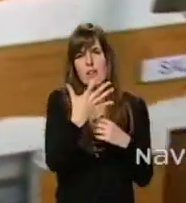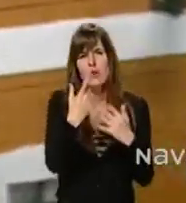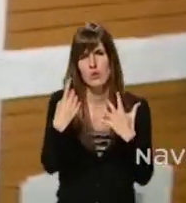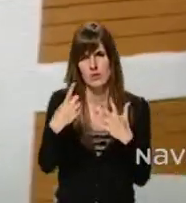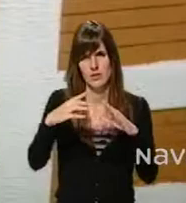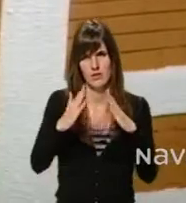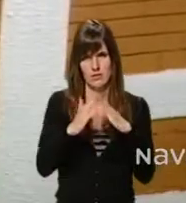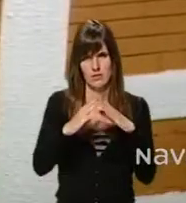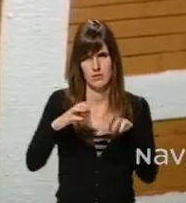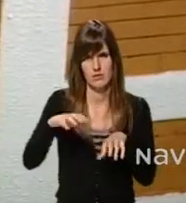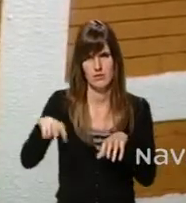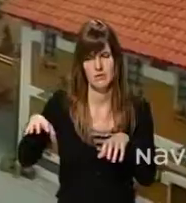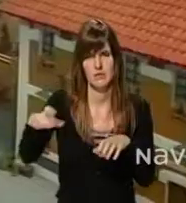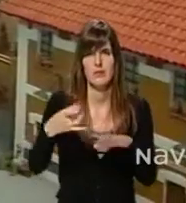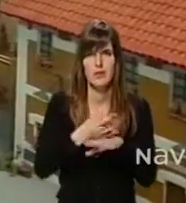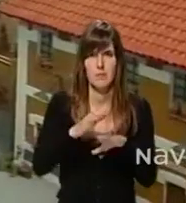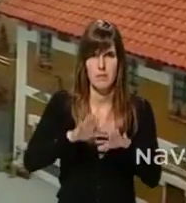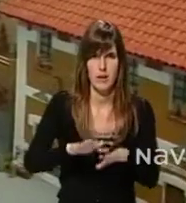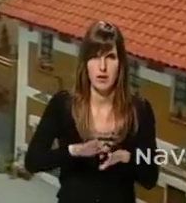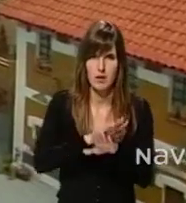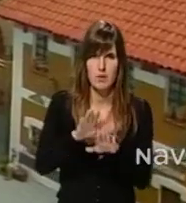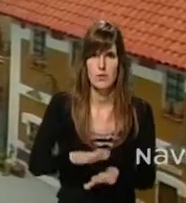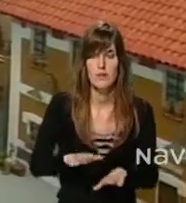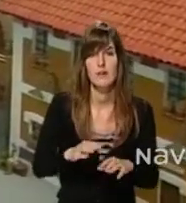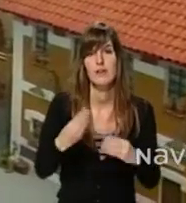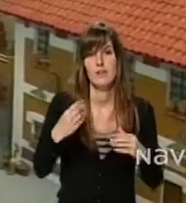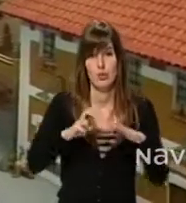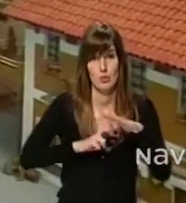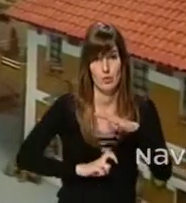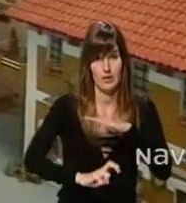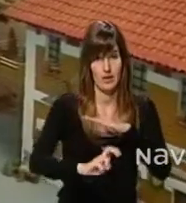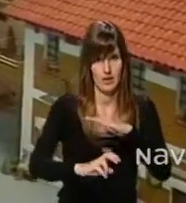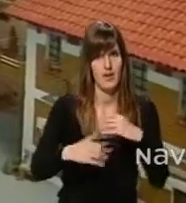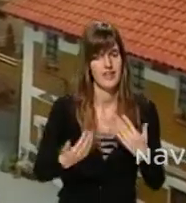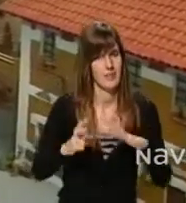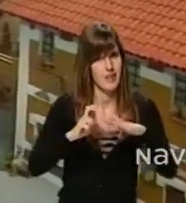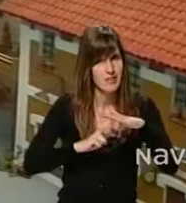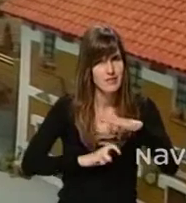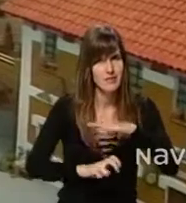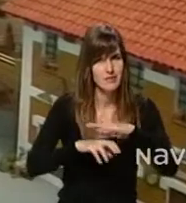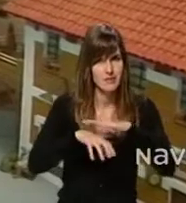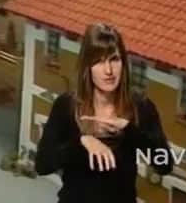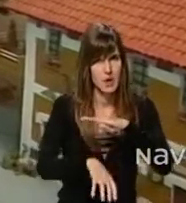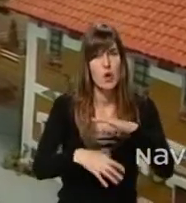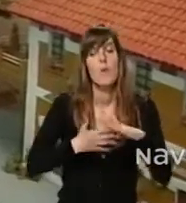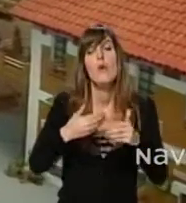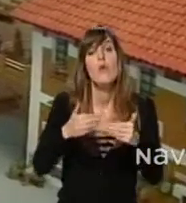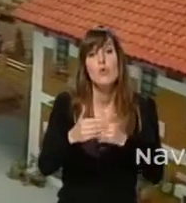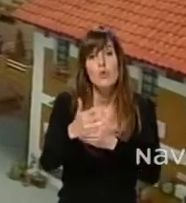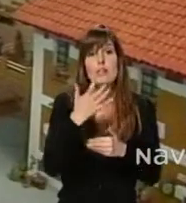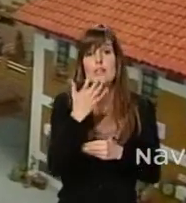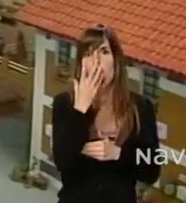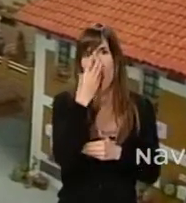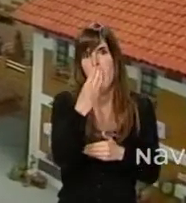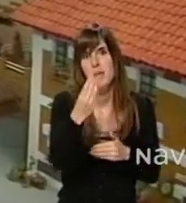estaciones. Concretamente la última que hice fue una subterránea, que es como se imagina que cuando venga el AVE,